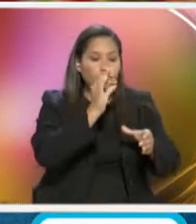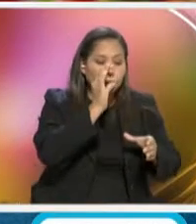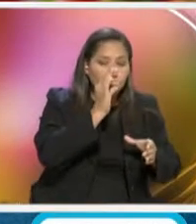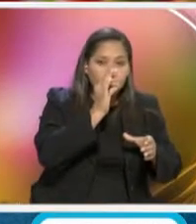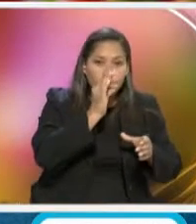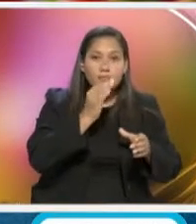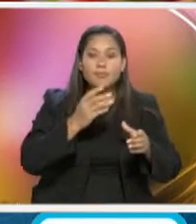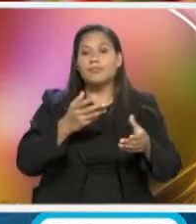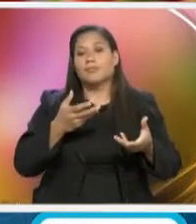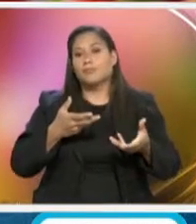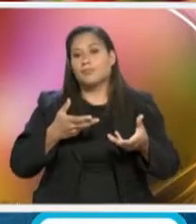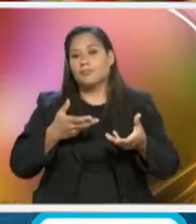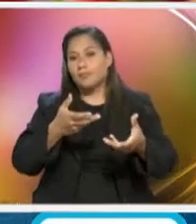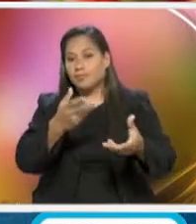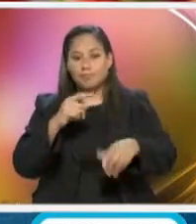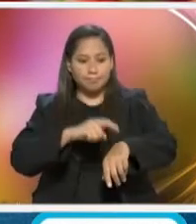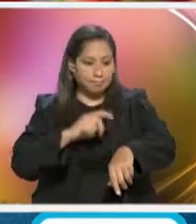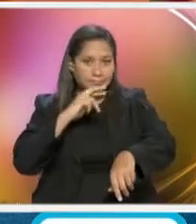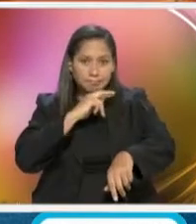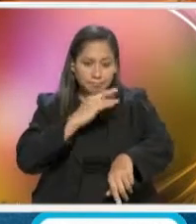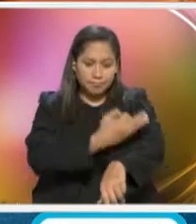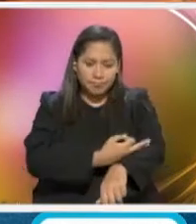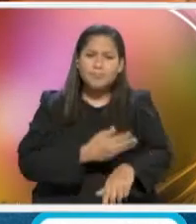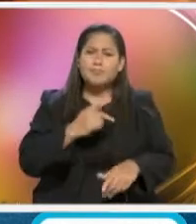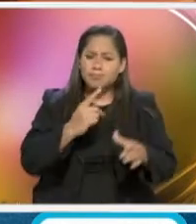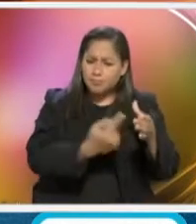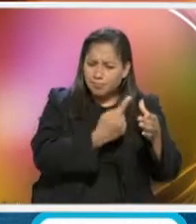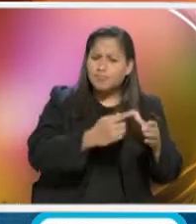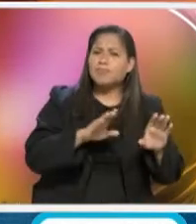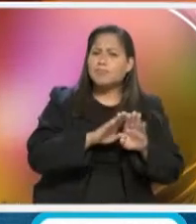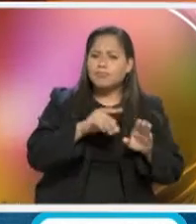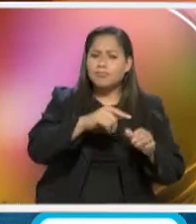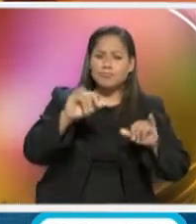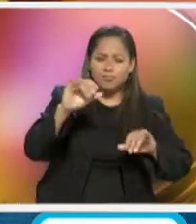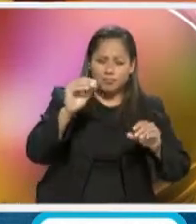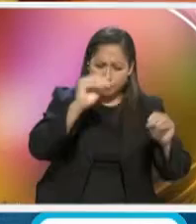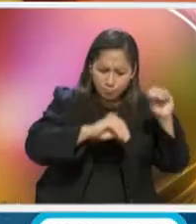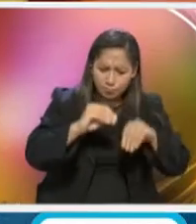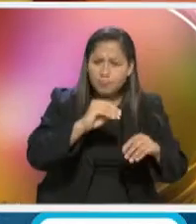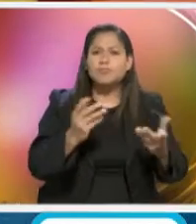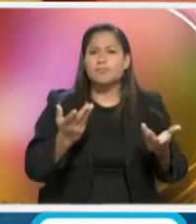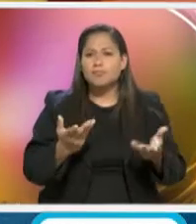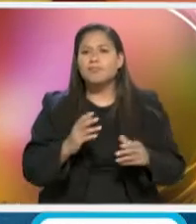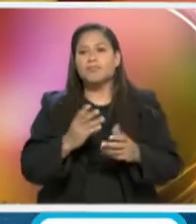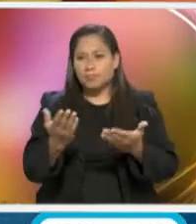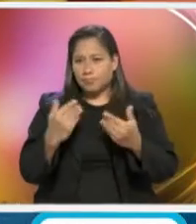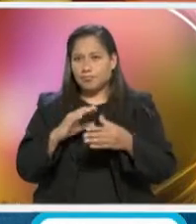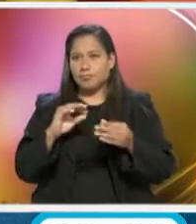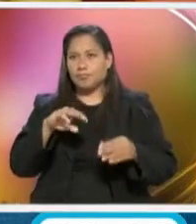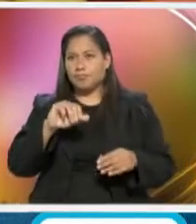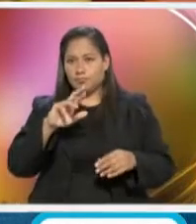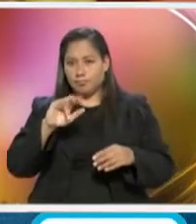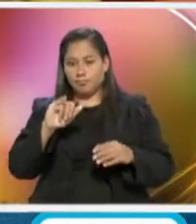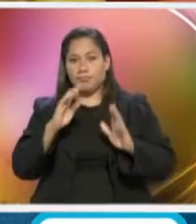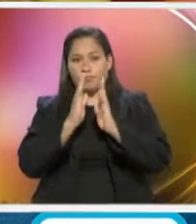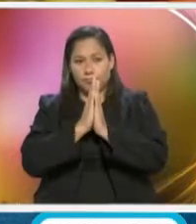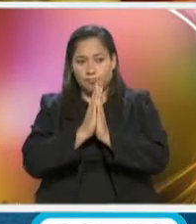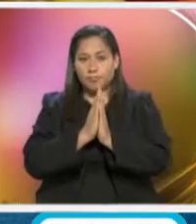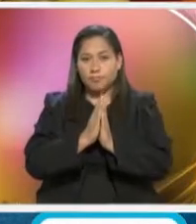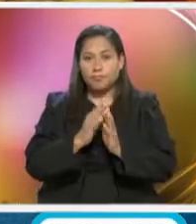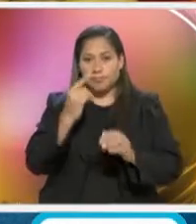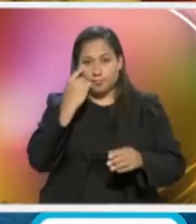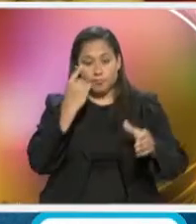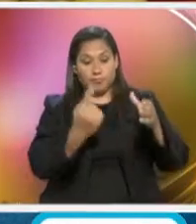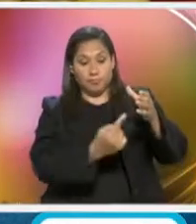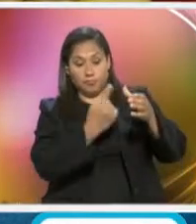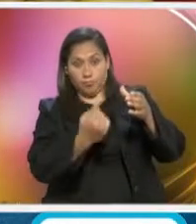el camino para aquellos que están muy apresurados. Pero ¿cómo los preparamos y qué contienen estos licuados? Sí, por ejemplo- cuéntanos, María, por favor. Por ejemplo, para que un